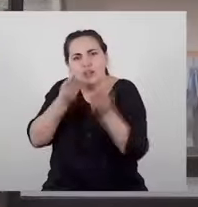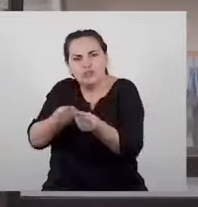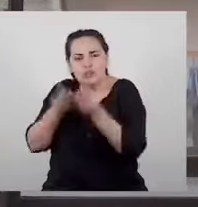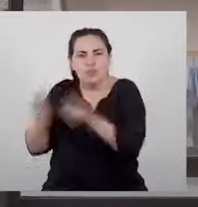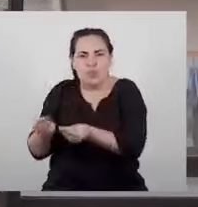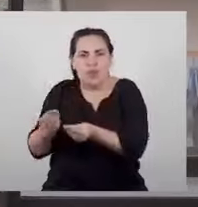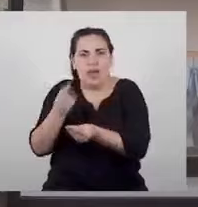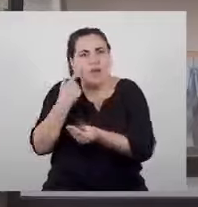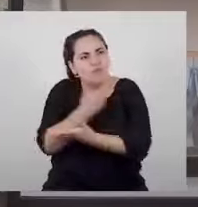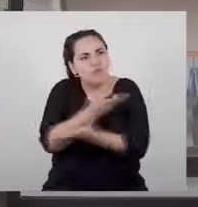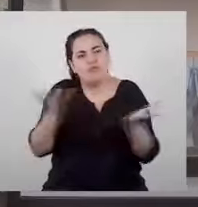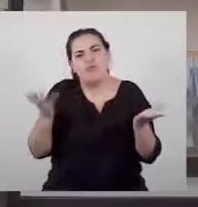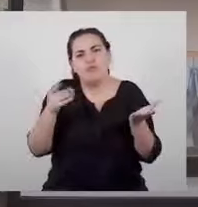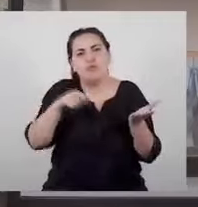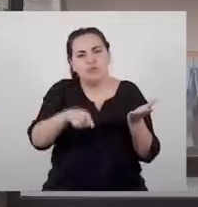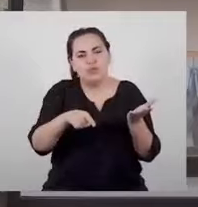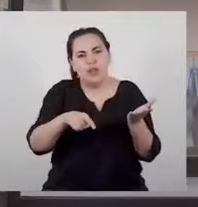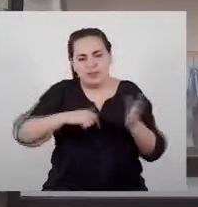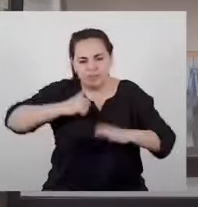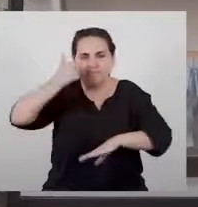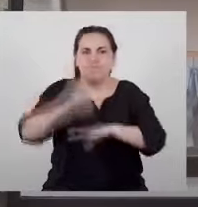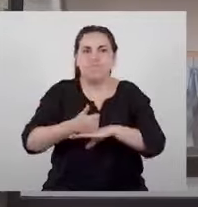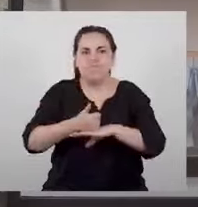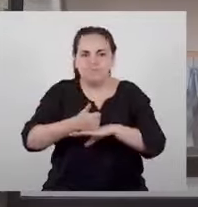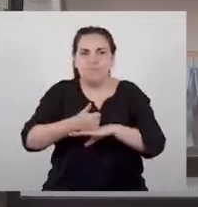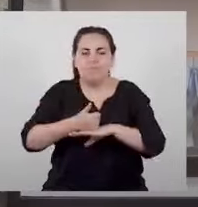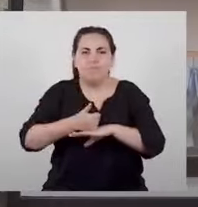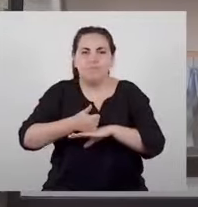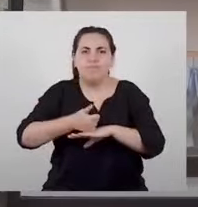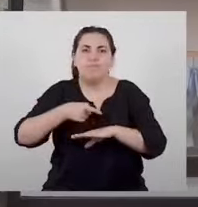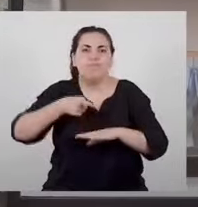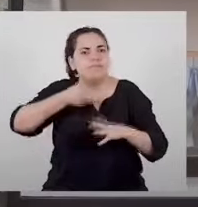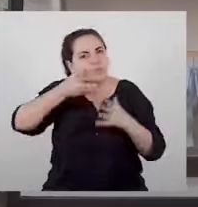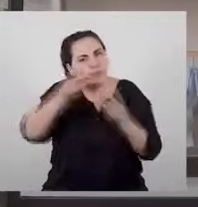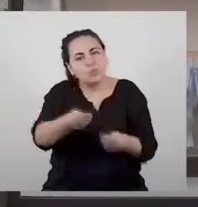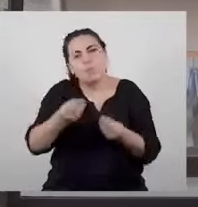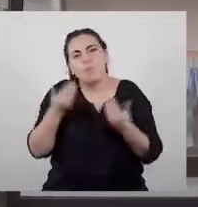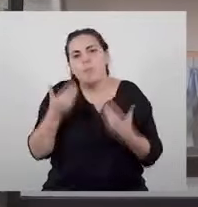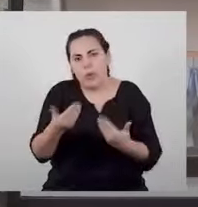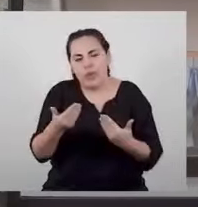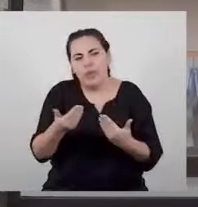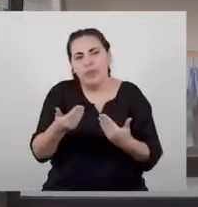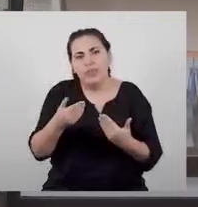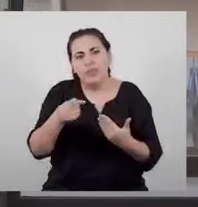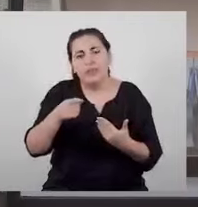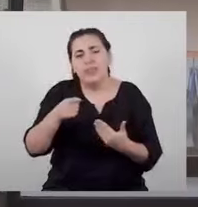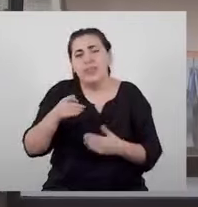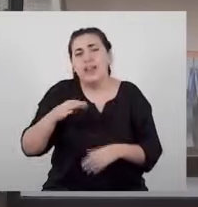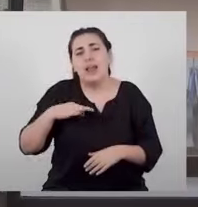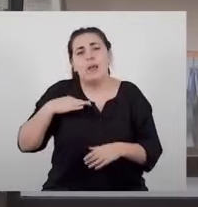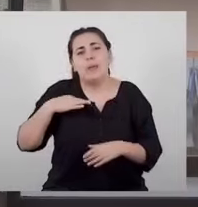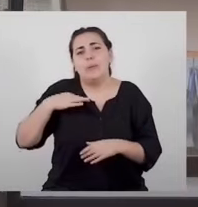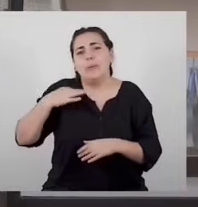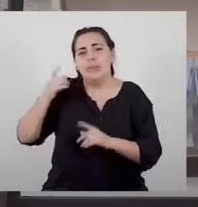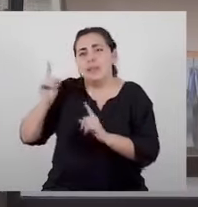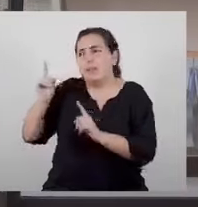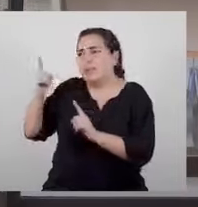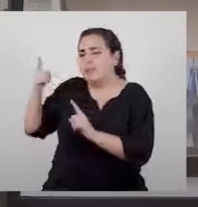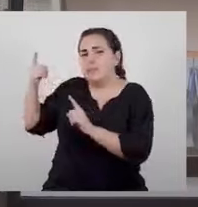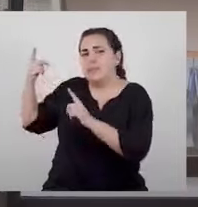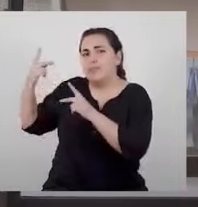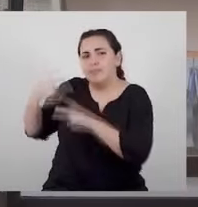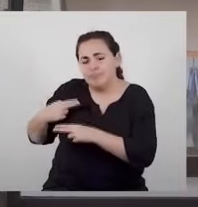para demostrar que se puede estar acá y se puede ayudar y que la vida lamentablemente sí se nos corta ahí pero